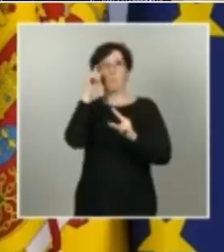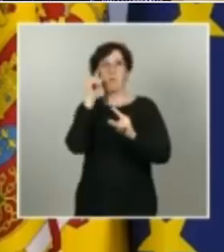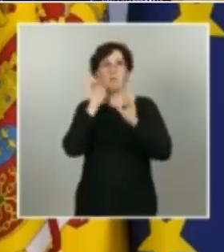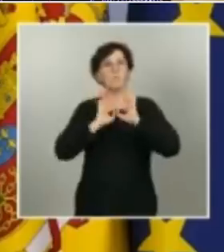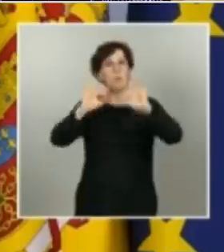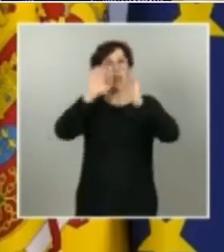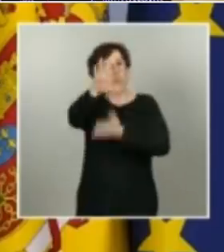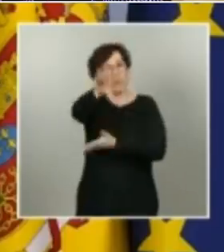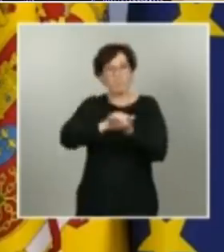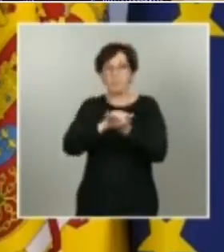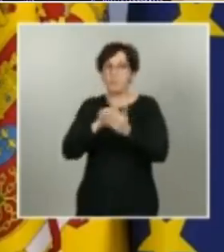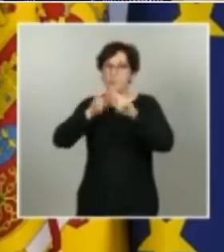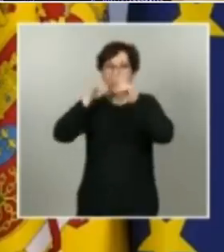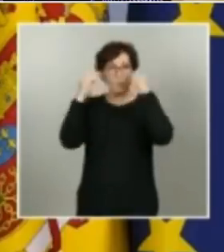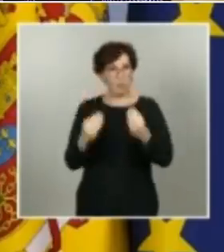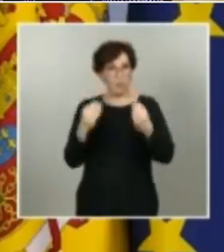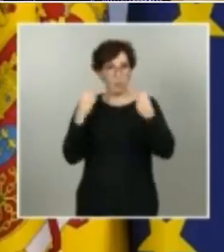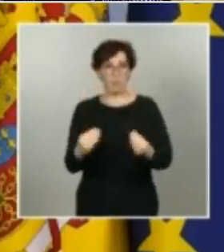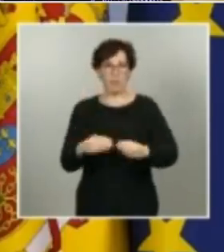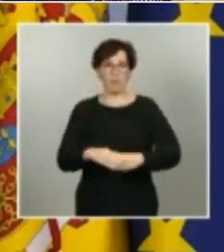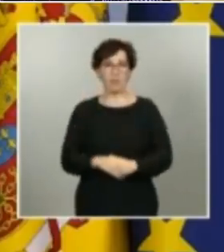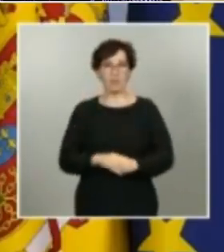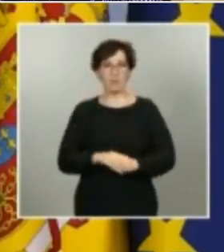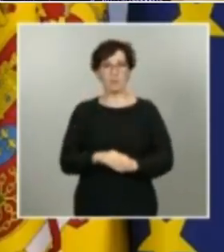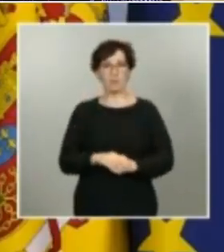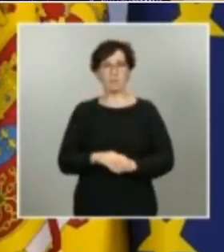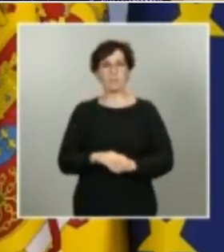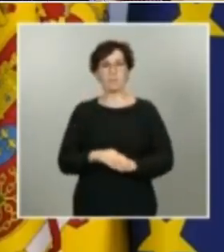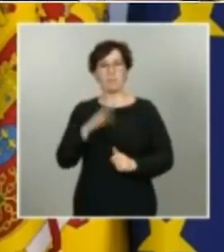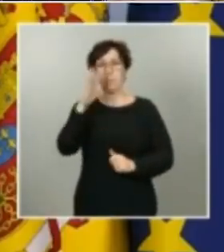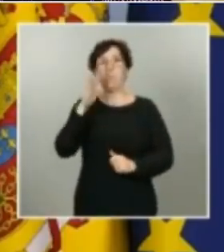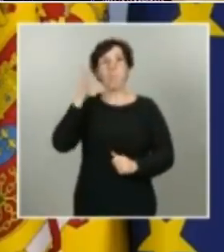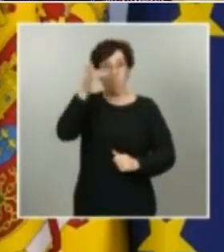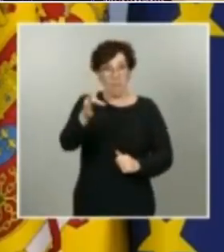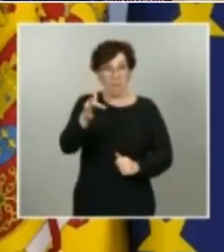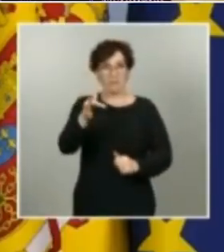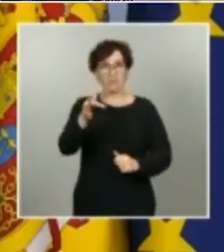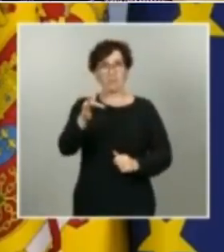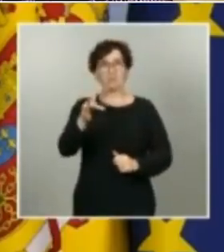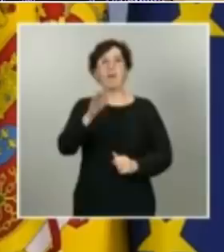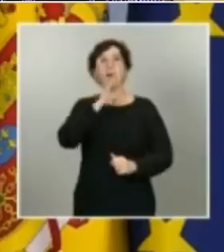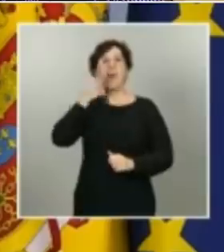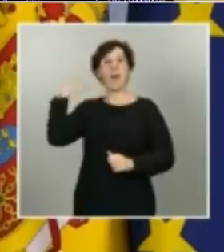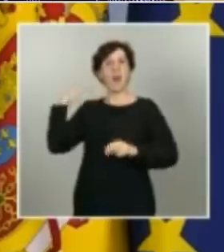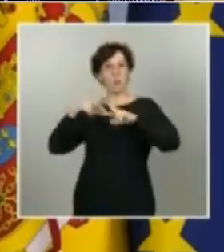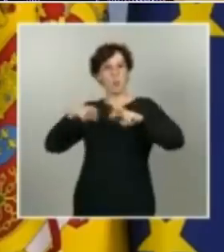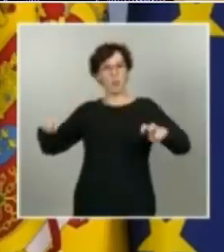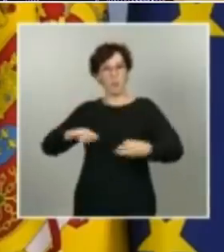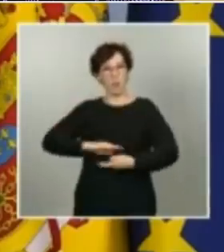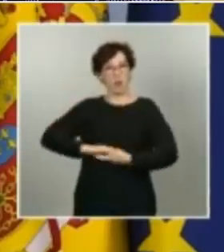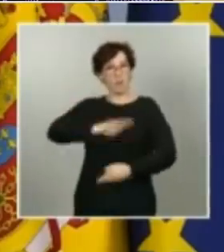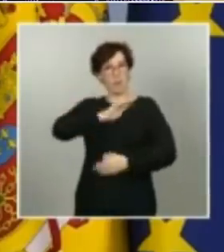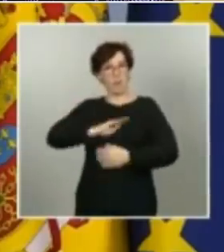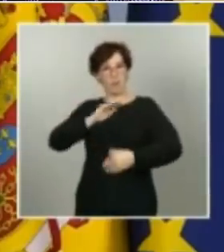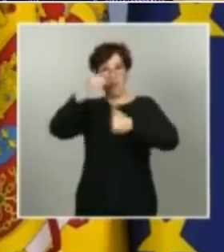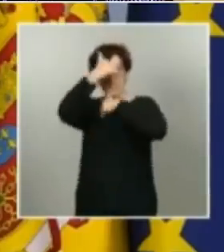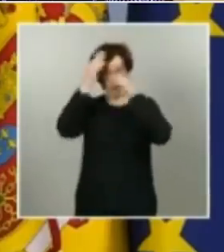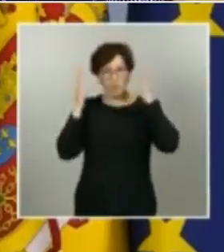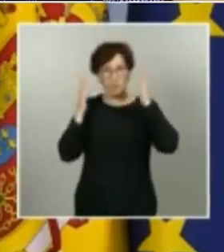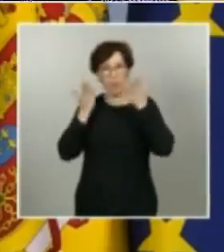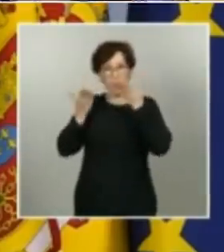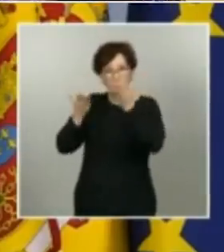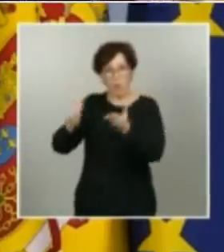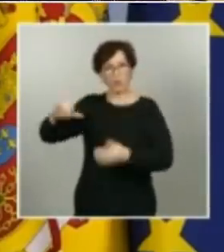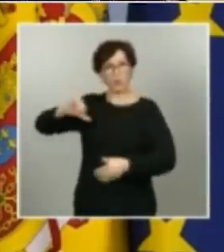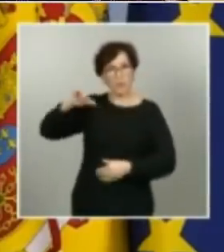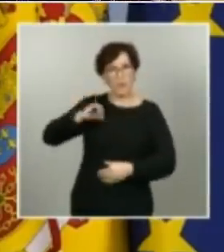zonas sanitarias de Castilla y León, pero parece que se quieren cebar especialmente con Madrid y entonces hemos decidido que vamos a hacer